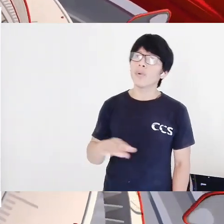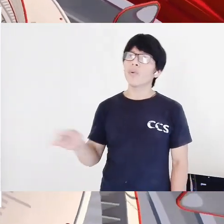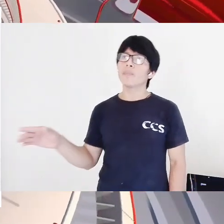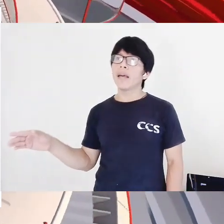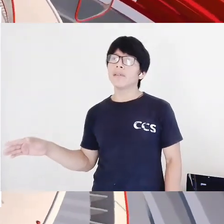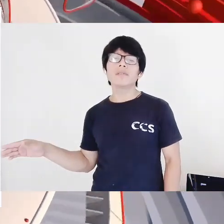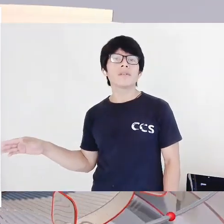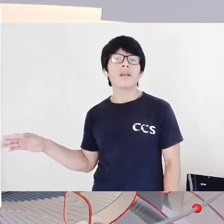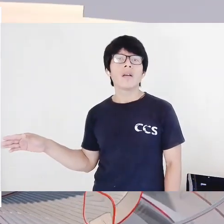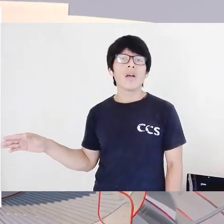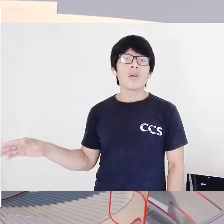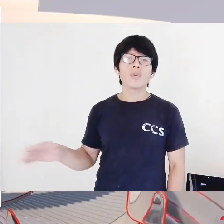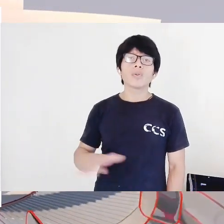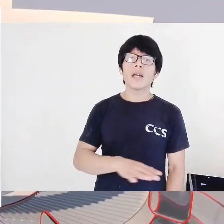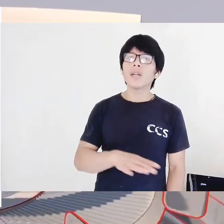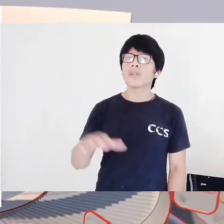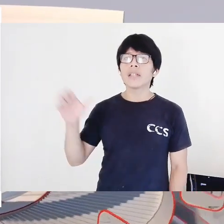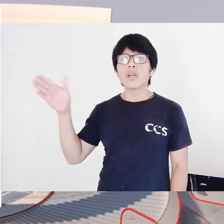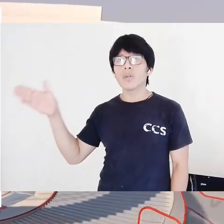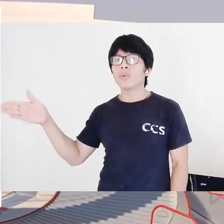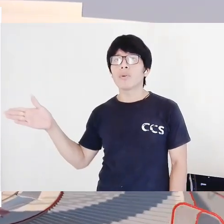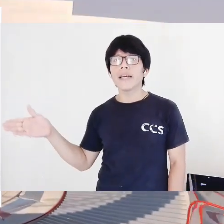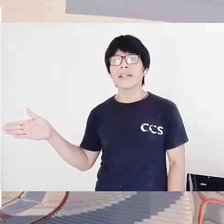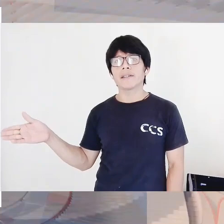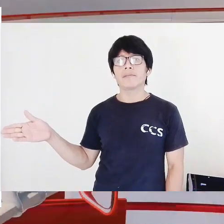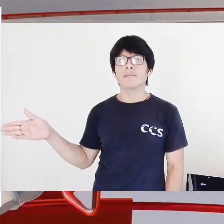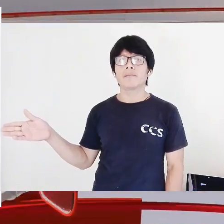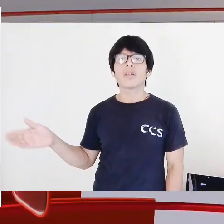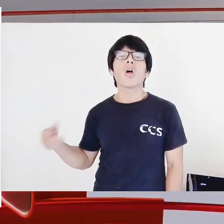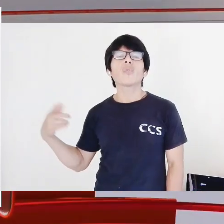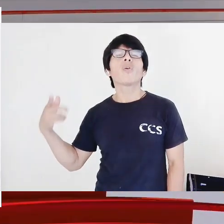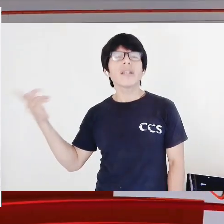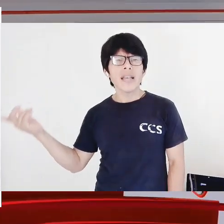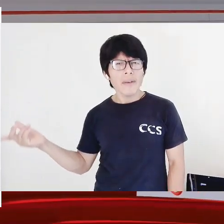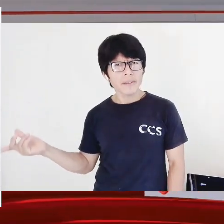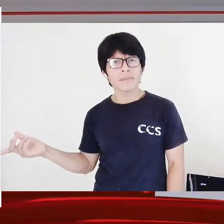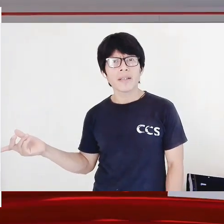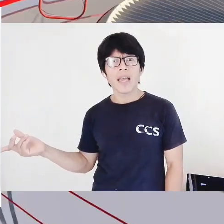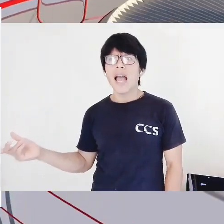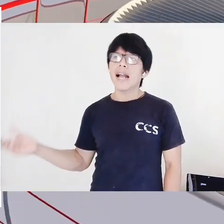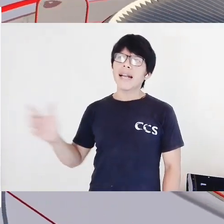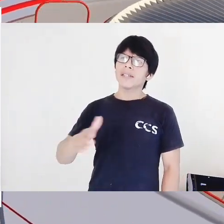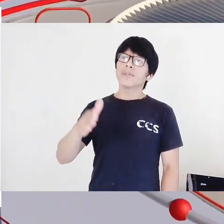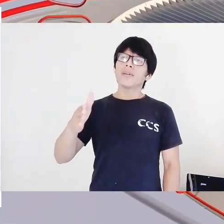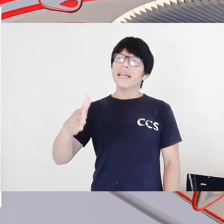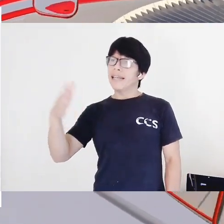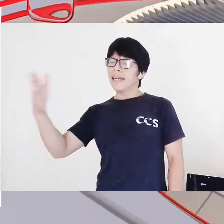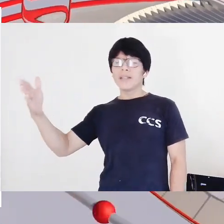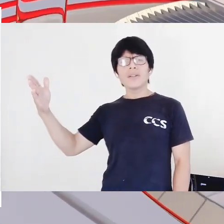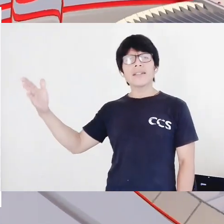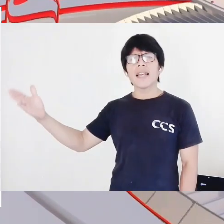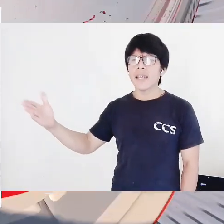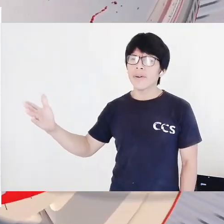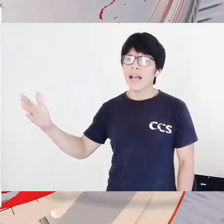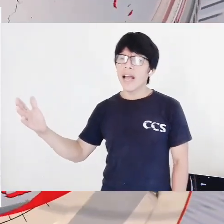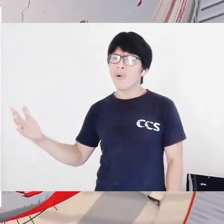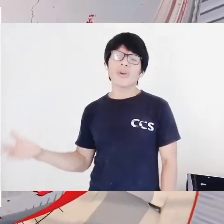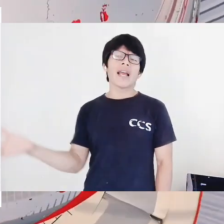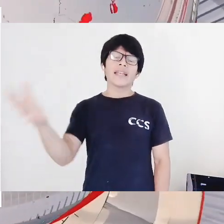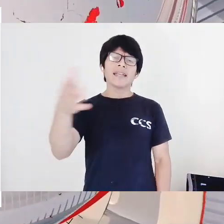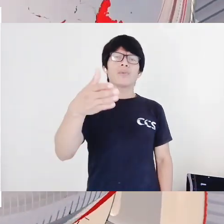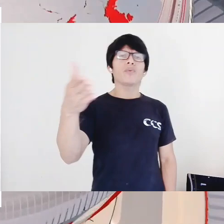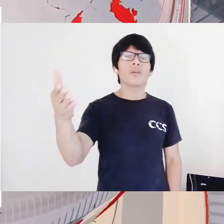donde fueron golpeados los ciudadanos, incluidos mujeres. ¿Dónde estaban? ¿Acaso en aquel entonces salieron